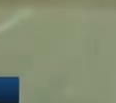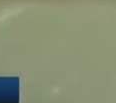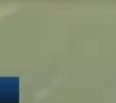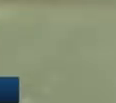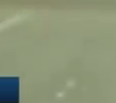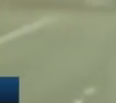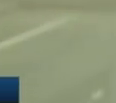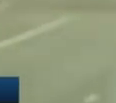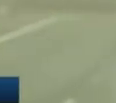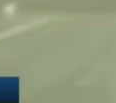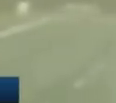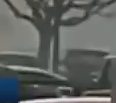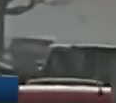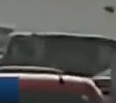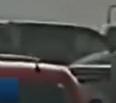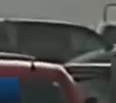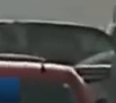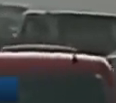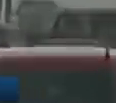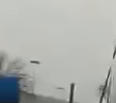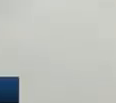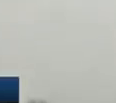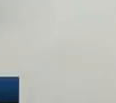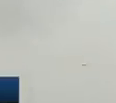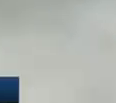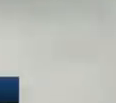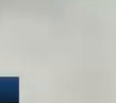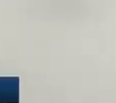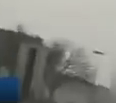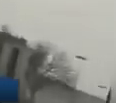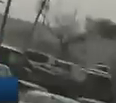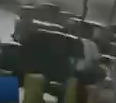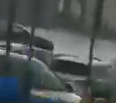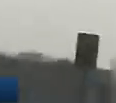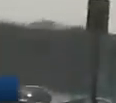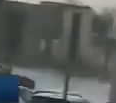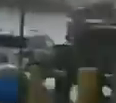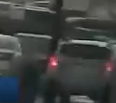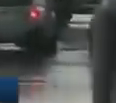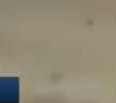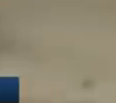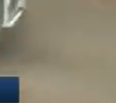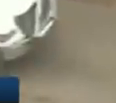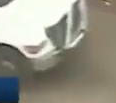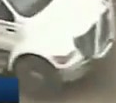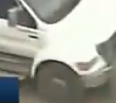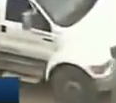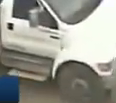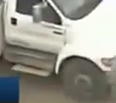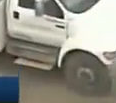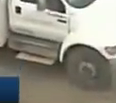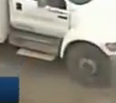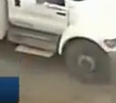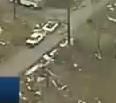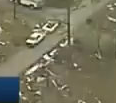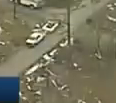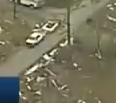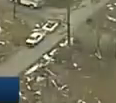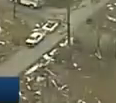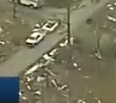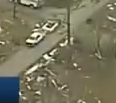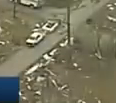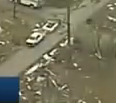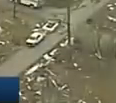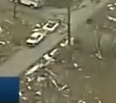Varios tornados dejaron decenas de casas y edificios severamente dañados en Texas, Estados Unidos. Así empieza la